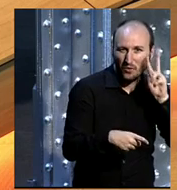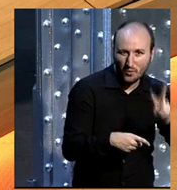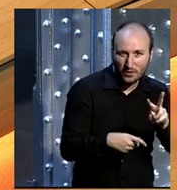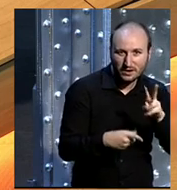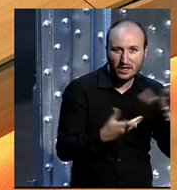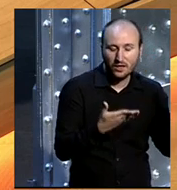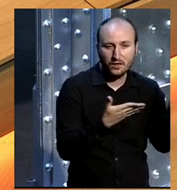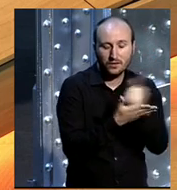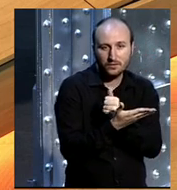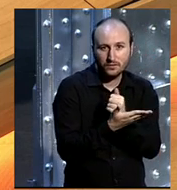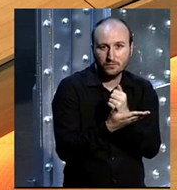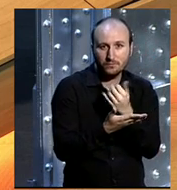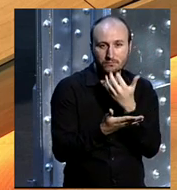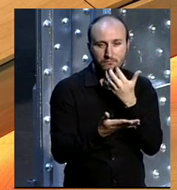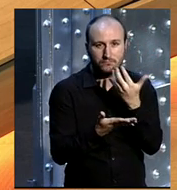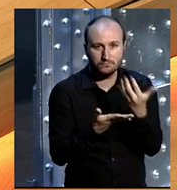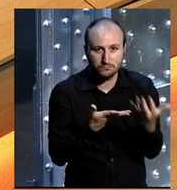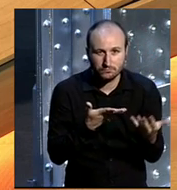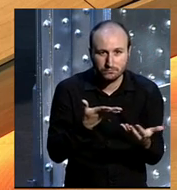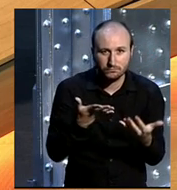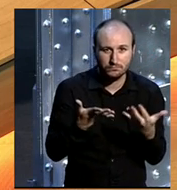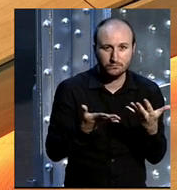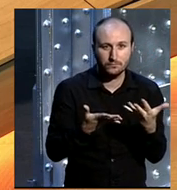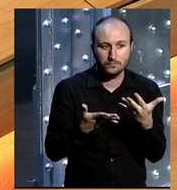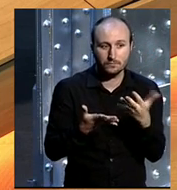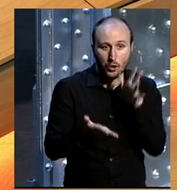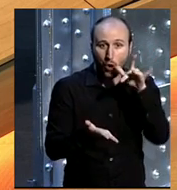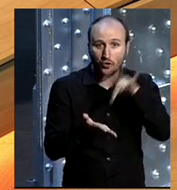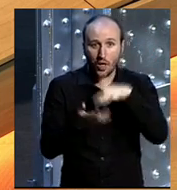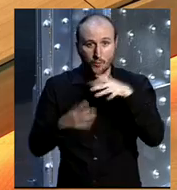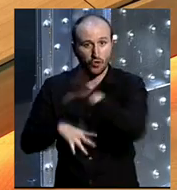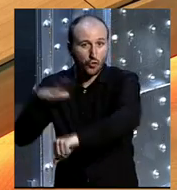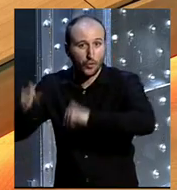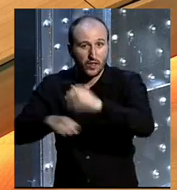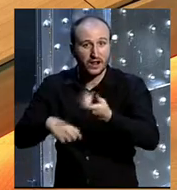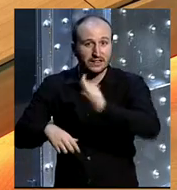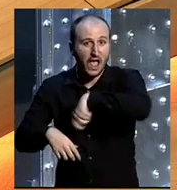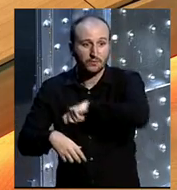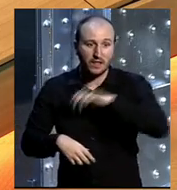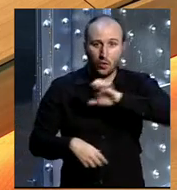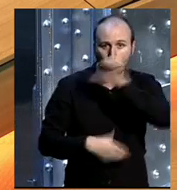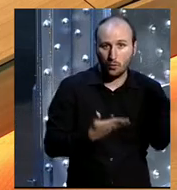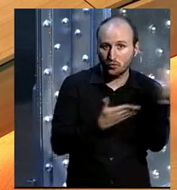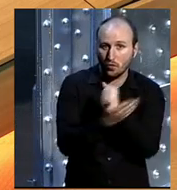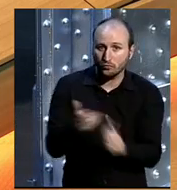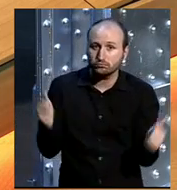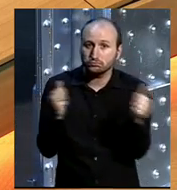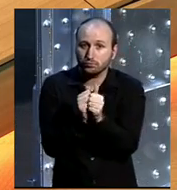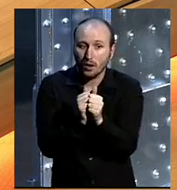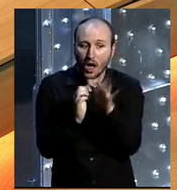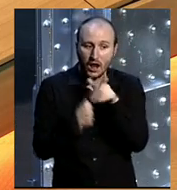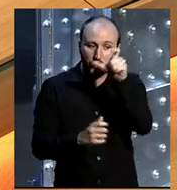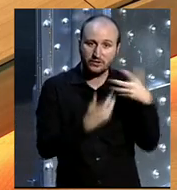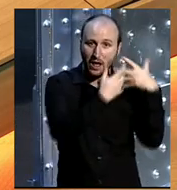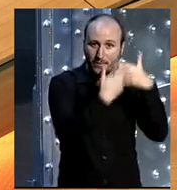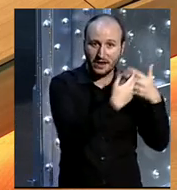íbamos allí, los consumidores, o sea, los representantes de los consumidores de España y de toda Europa. Y cuando nos dijeron los americanos que lo más importante